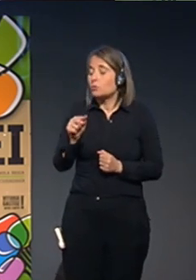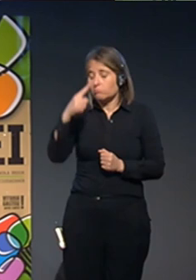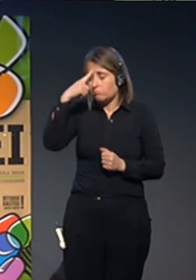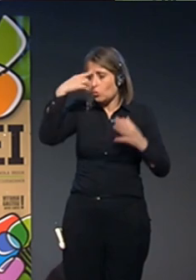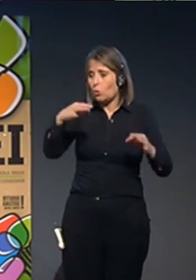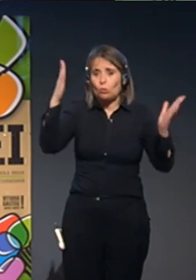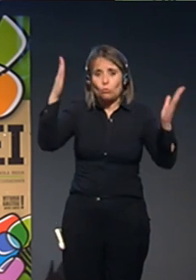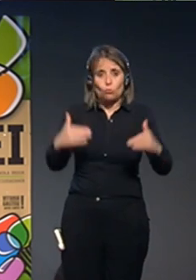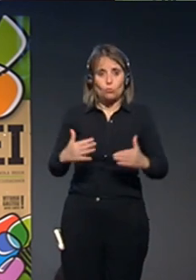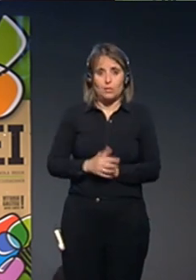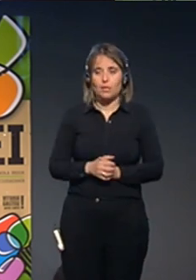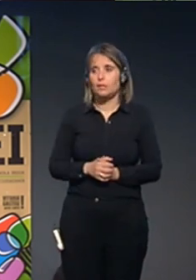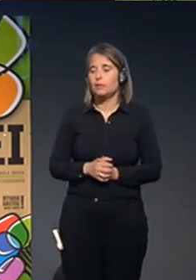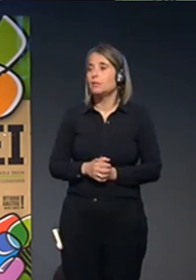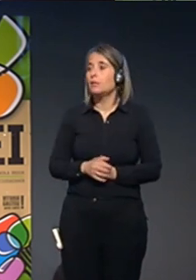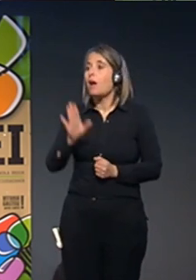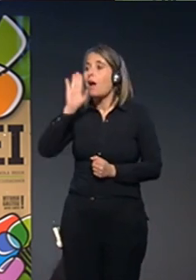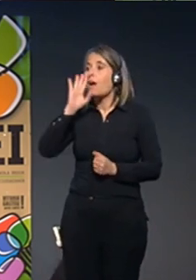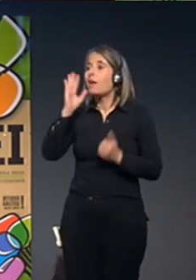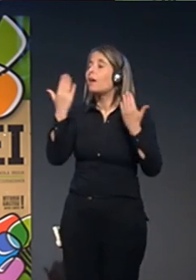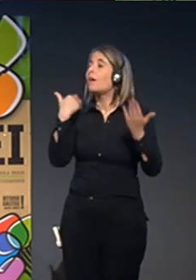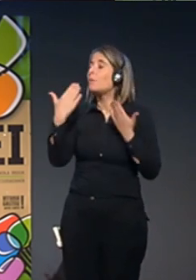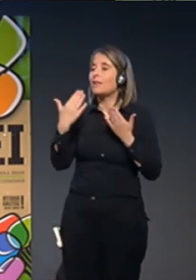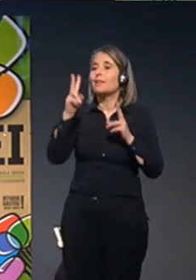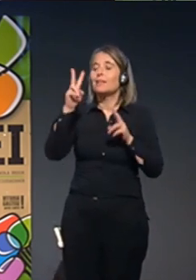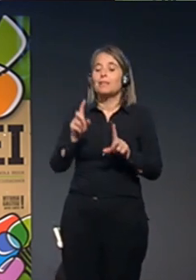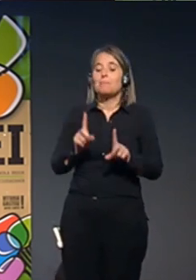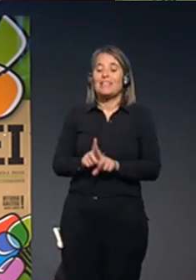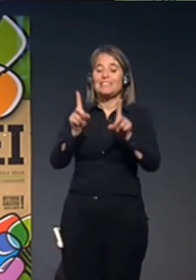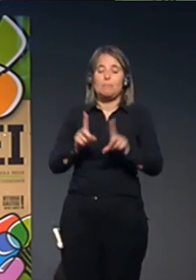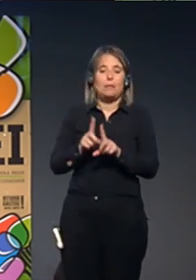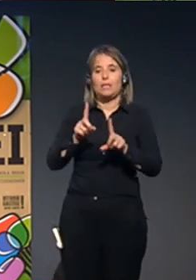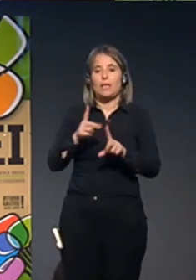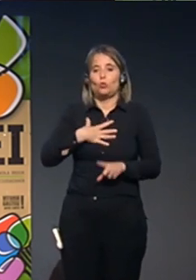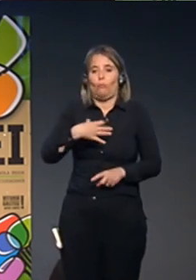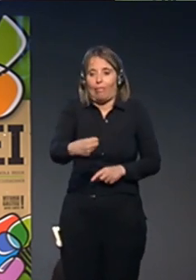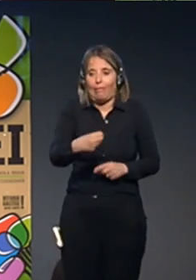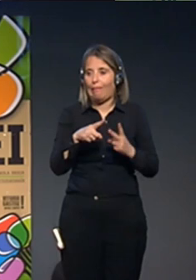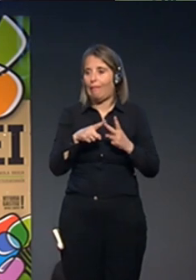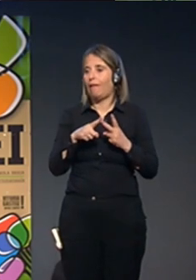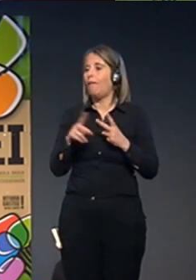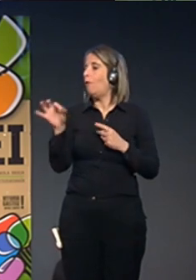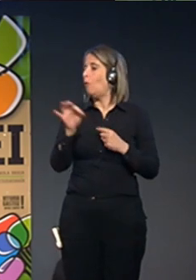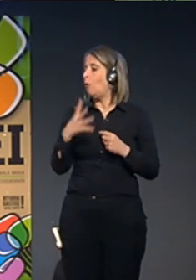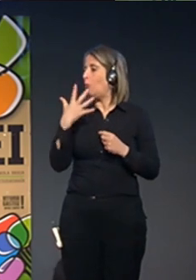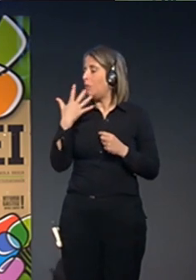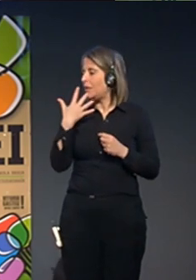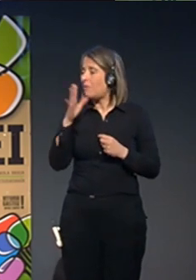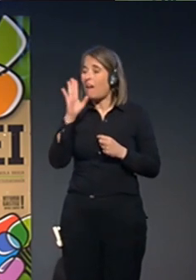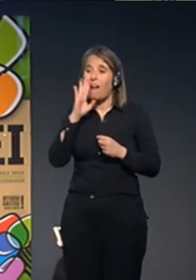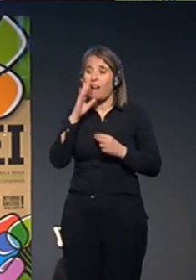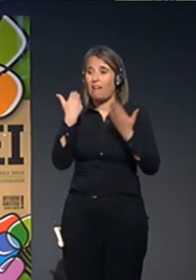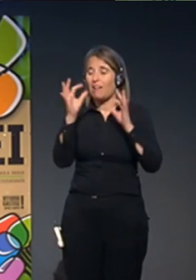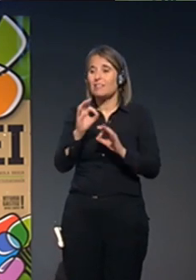ningún sentido os digo más antes habéis hablado de las semillas suicidas y de eh có ha cambiado no hemos hablado